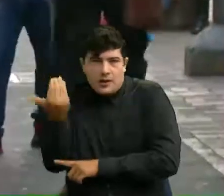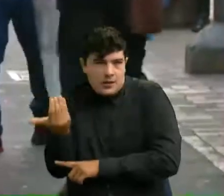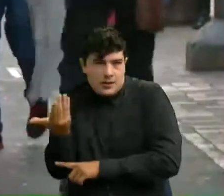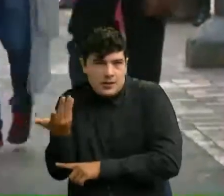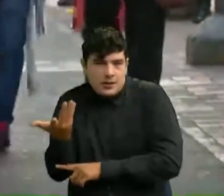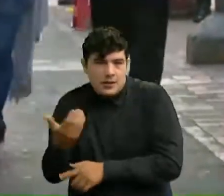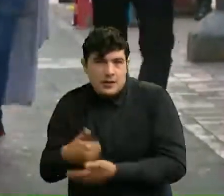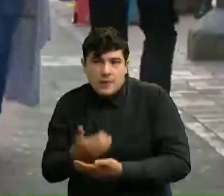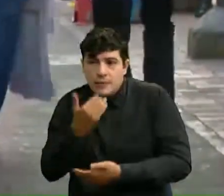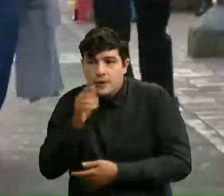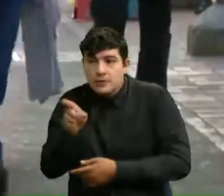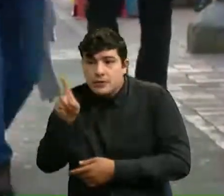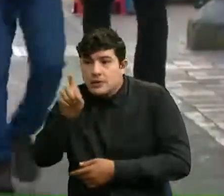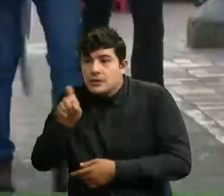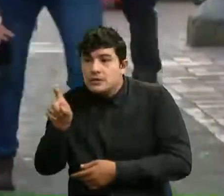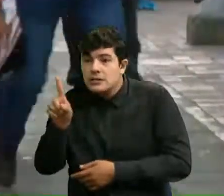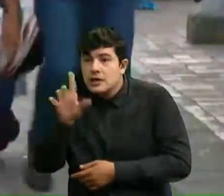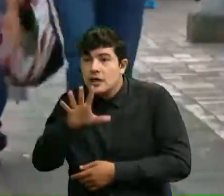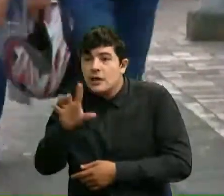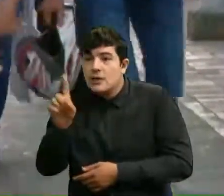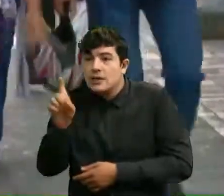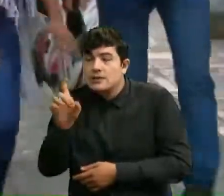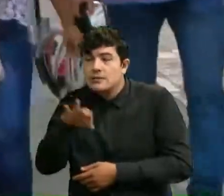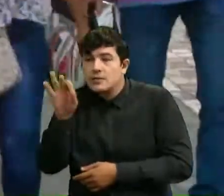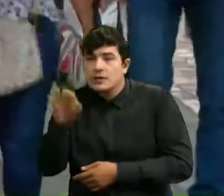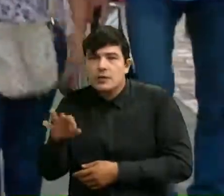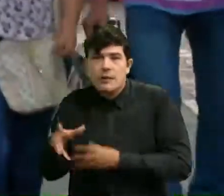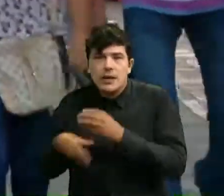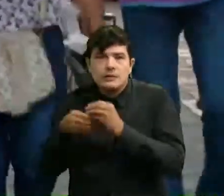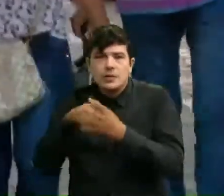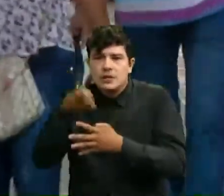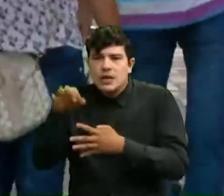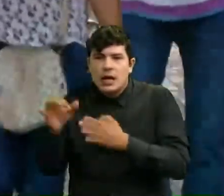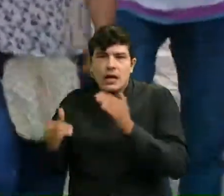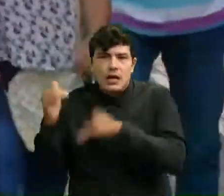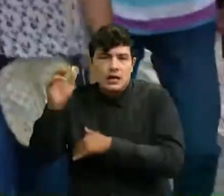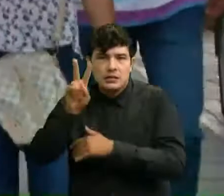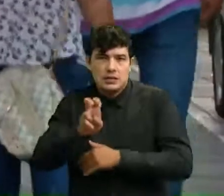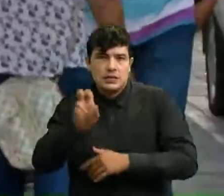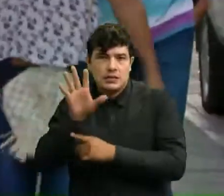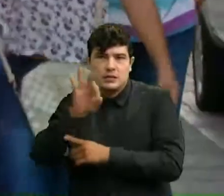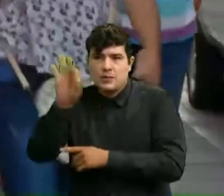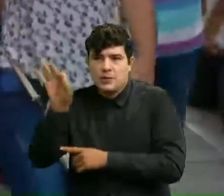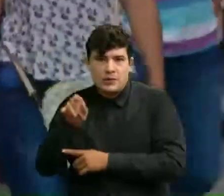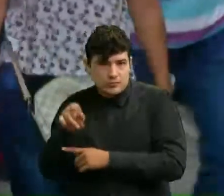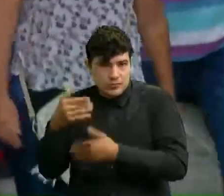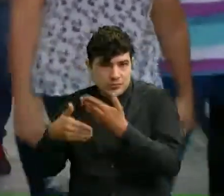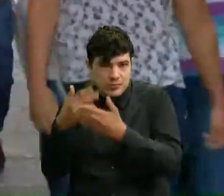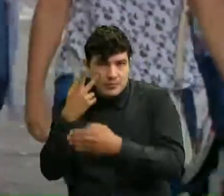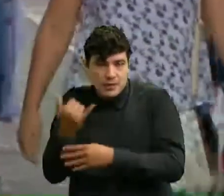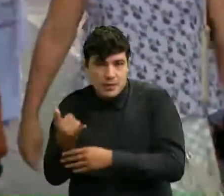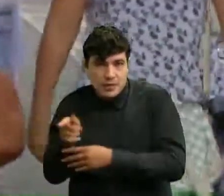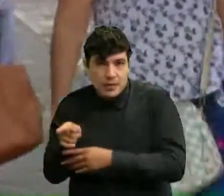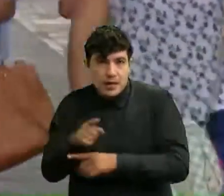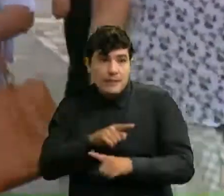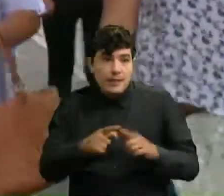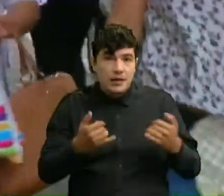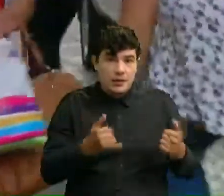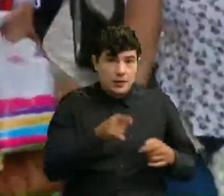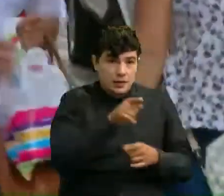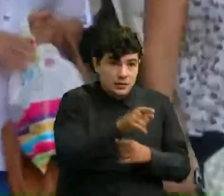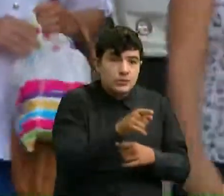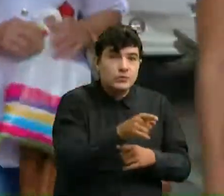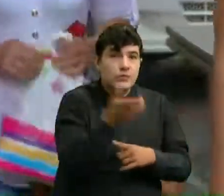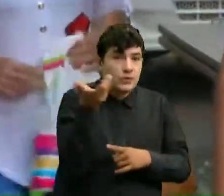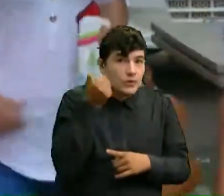66, la persona cómo va logrando porcentajes adicionales para llegar hasta un 75%. En los regímenes de la fuerza